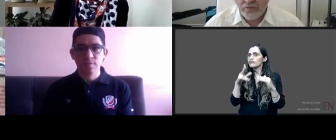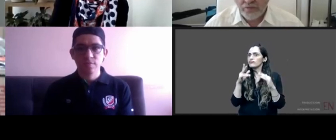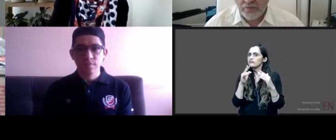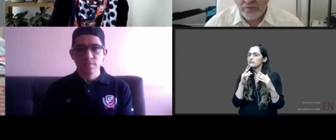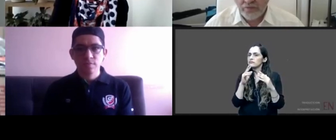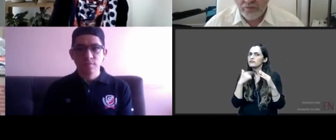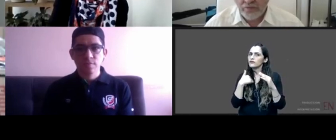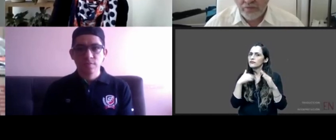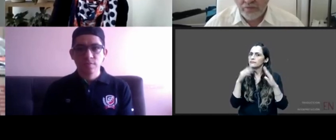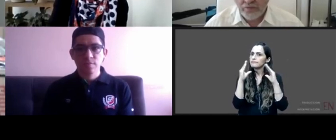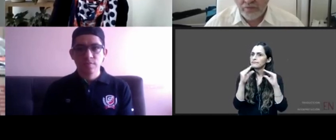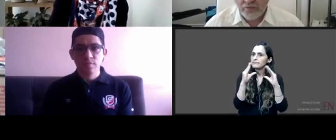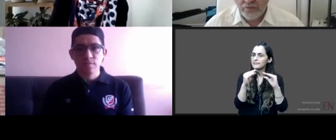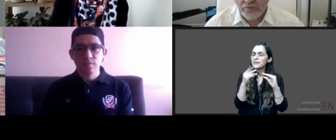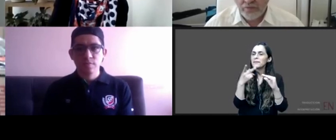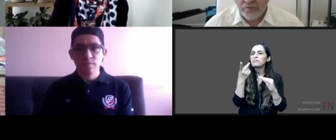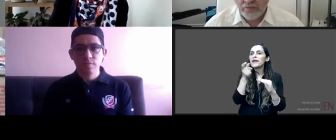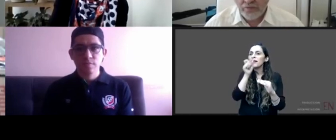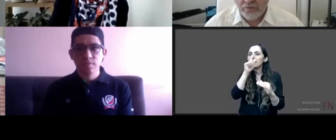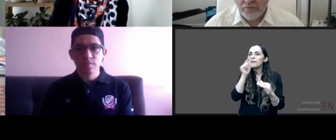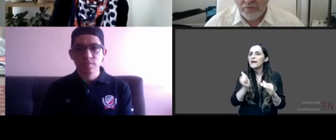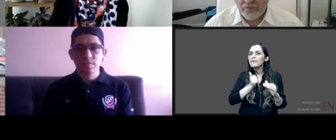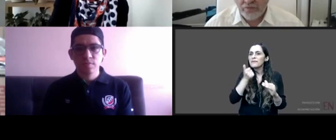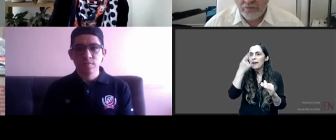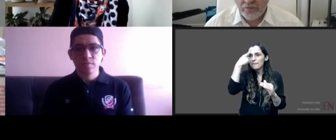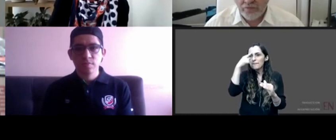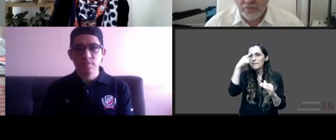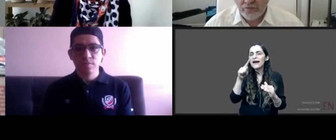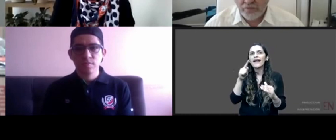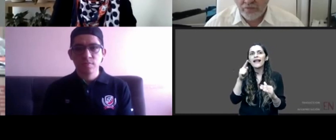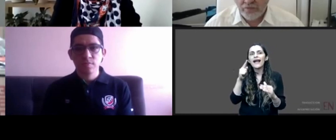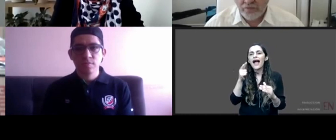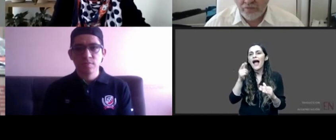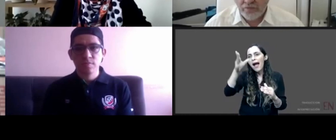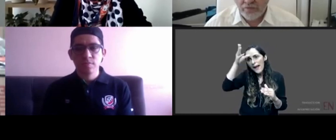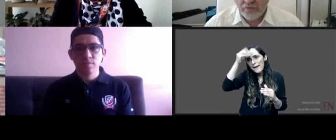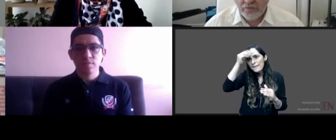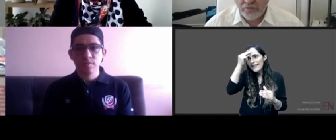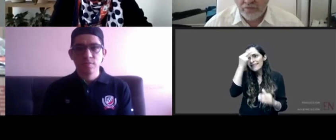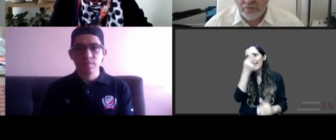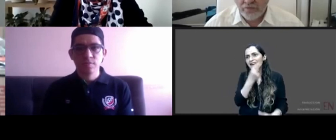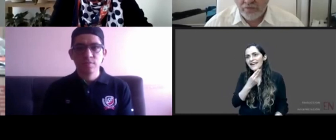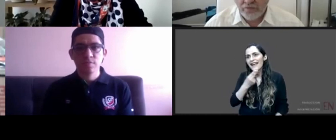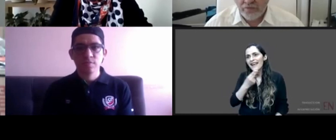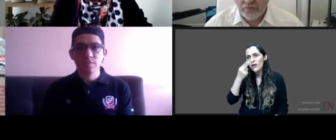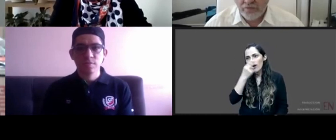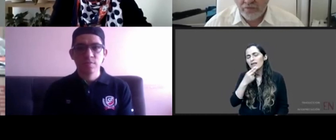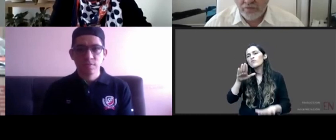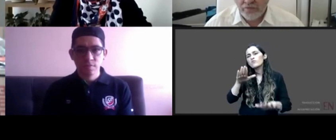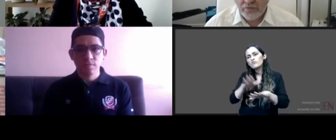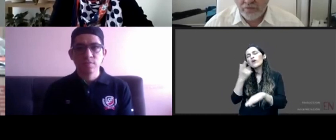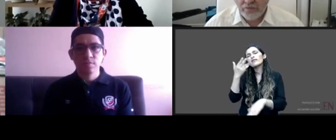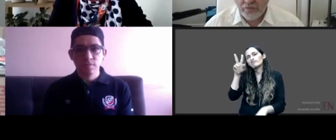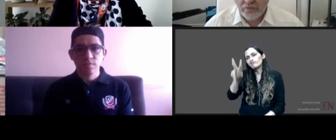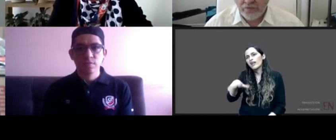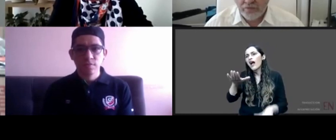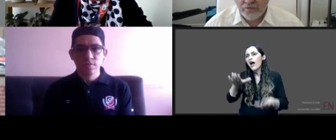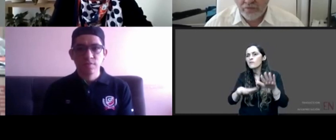pues aprendemos náhuatl. Me refiero, por ejemplo, que se ha perdido ya